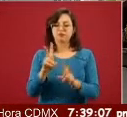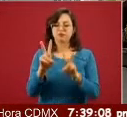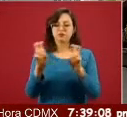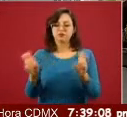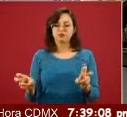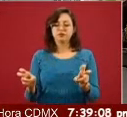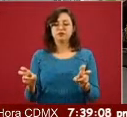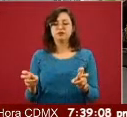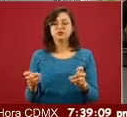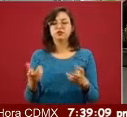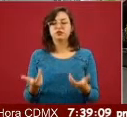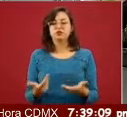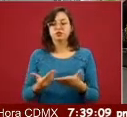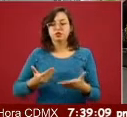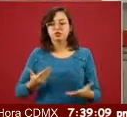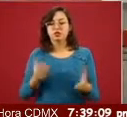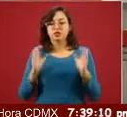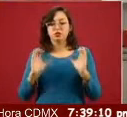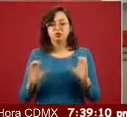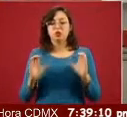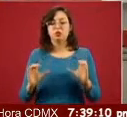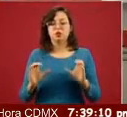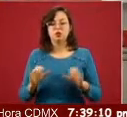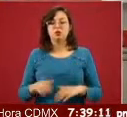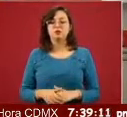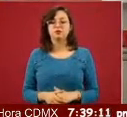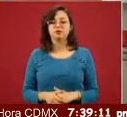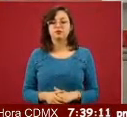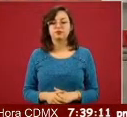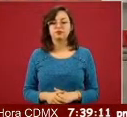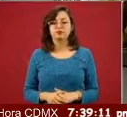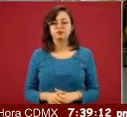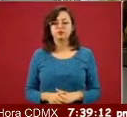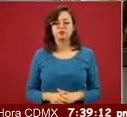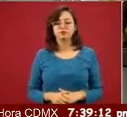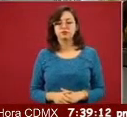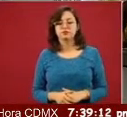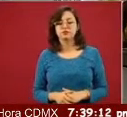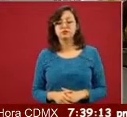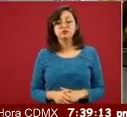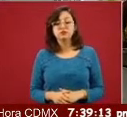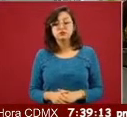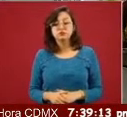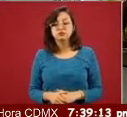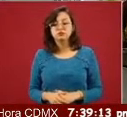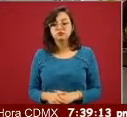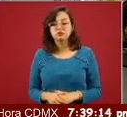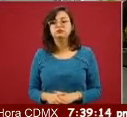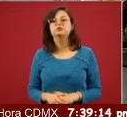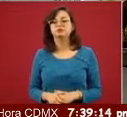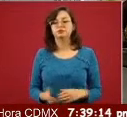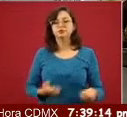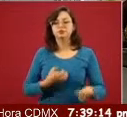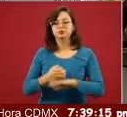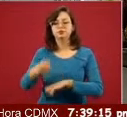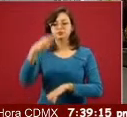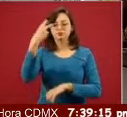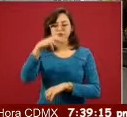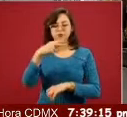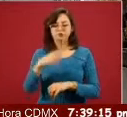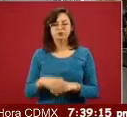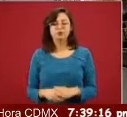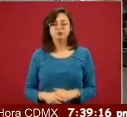idea de la prevención que decía usted. ¿Mande? Sí, lo del Estado de México. Y el Estado de México. Entonces,